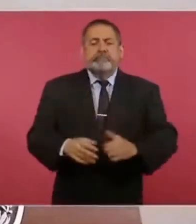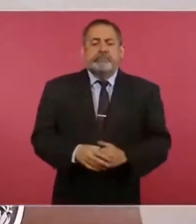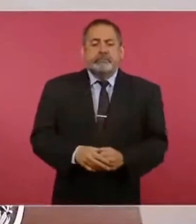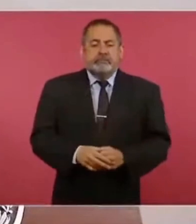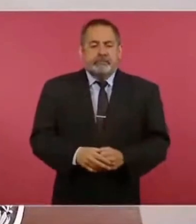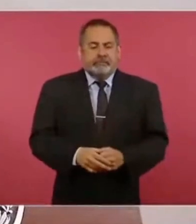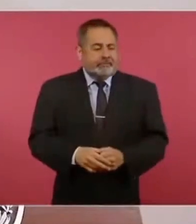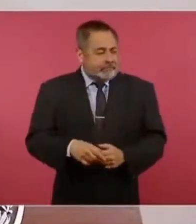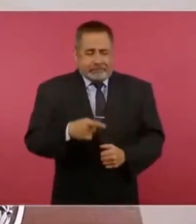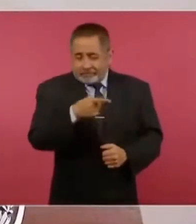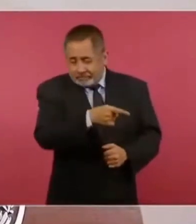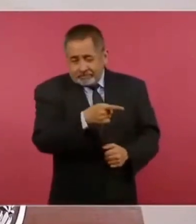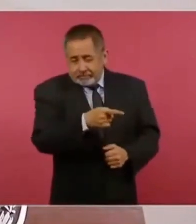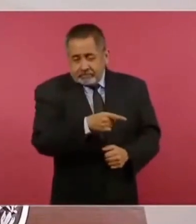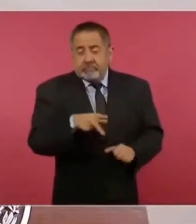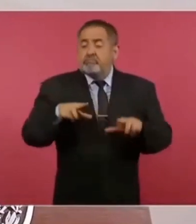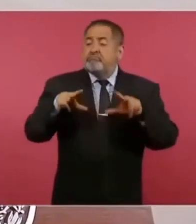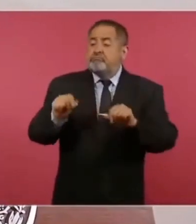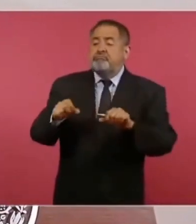Hasta en eso,